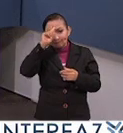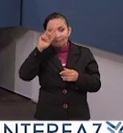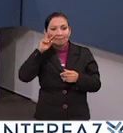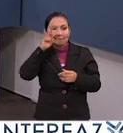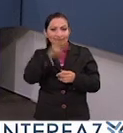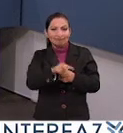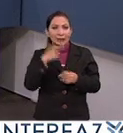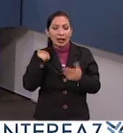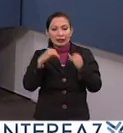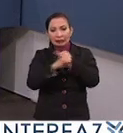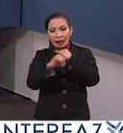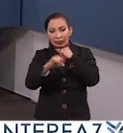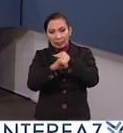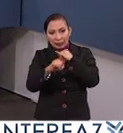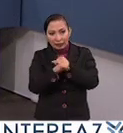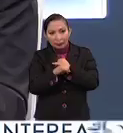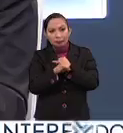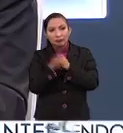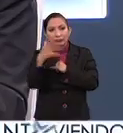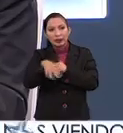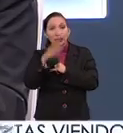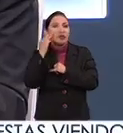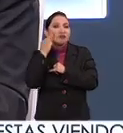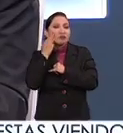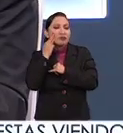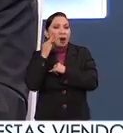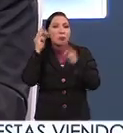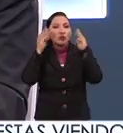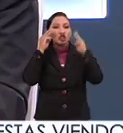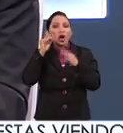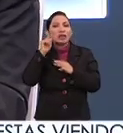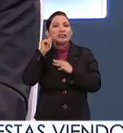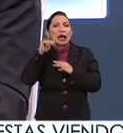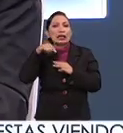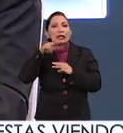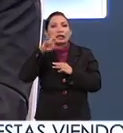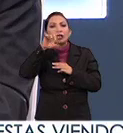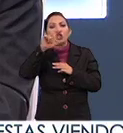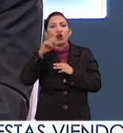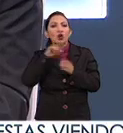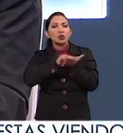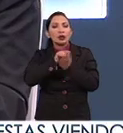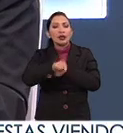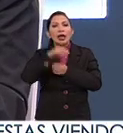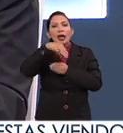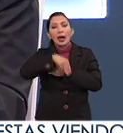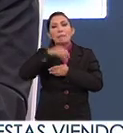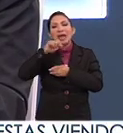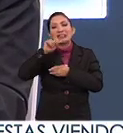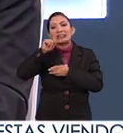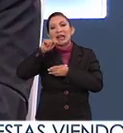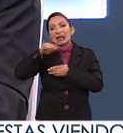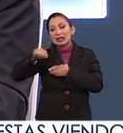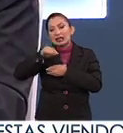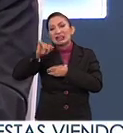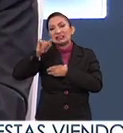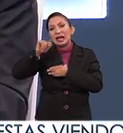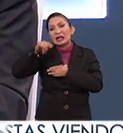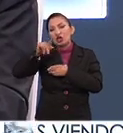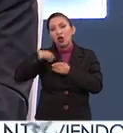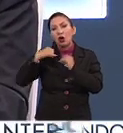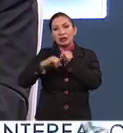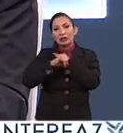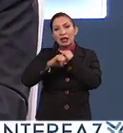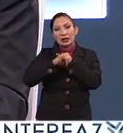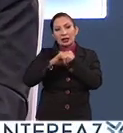pues que obviamente las redes, búsquenos en Facebook como Museo del Estanquillo, Twitter M-Estanquillo, y nuestra